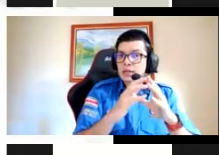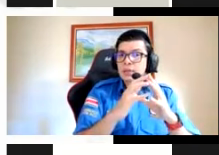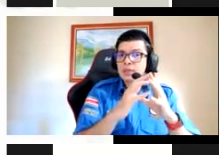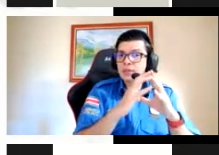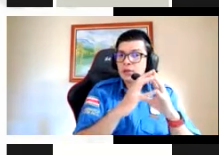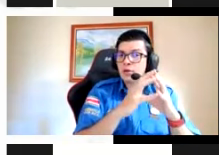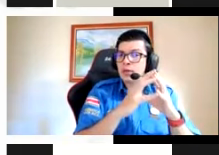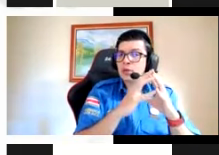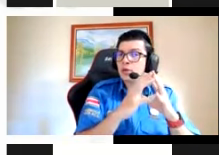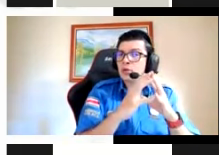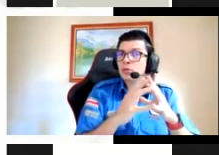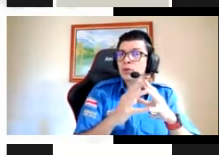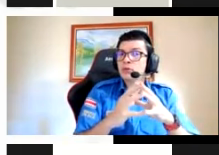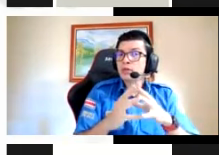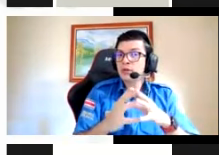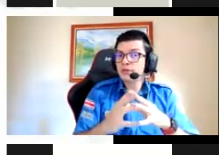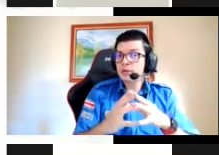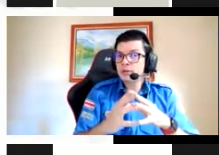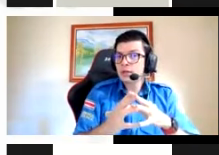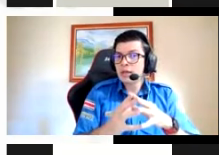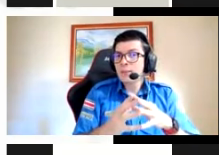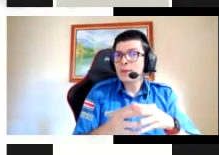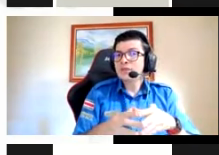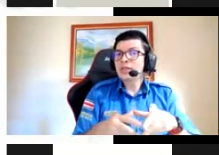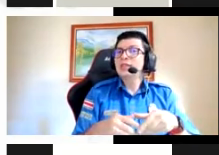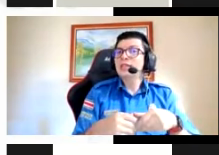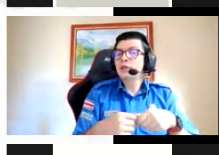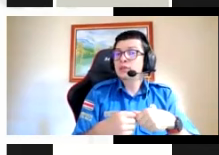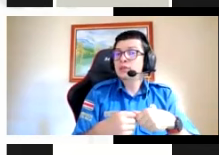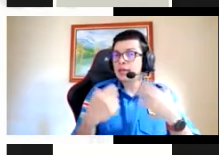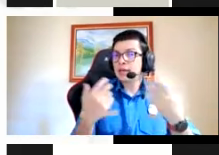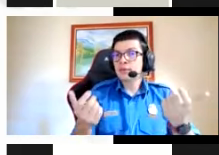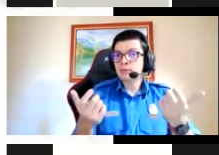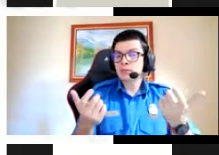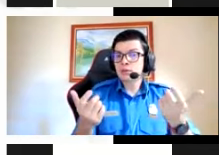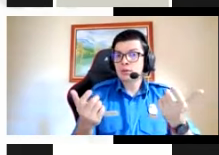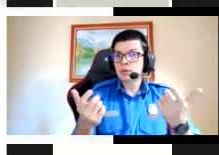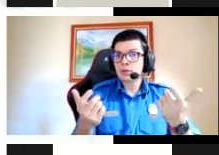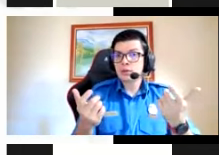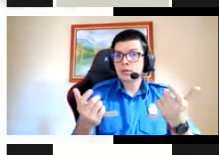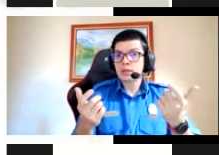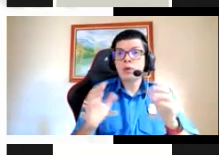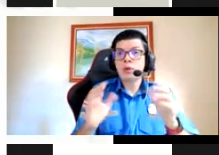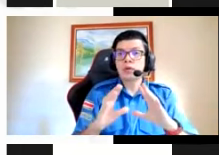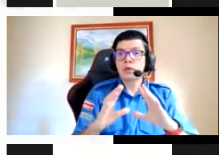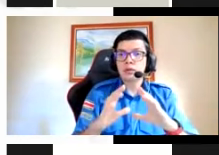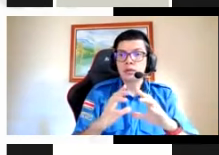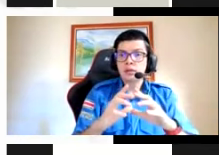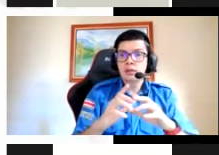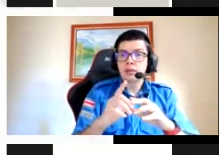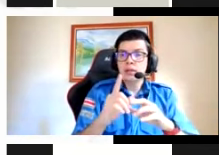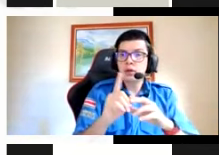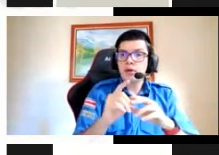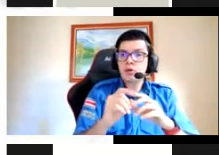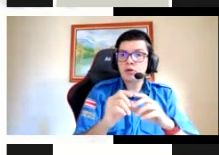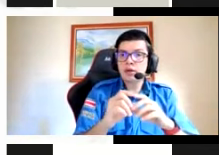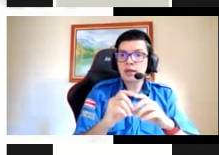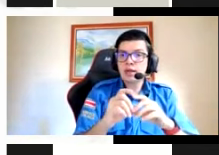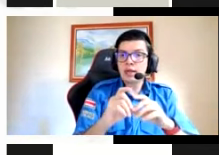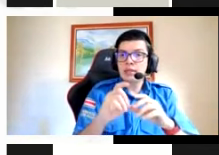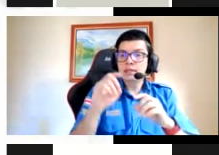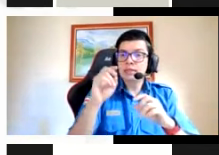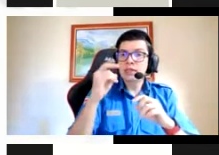Entonces, empezamos a comprar todos los números de una rifa. Pero si el incendio se da, ¿qué va a ocurrir? Y lo que va a